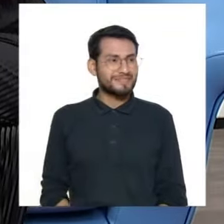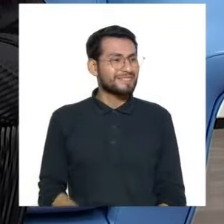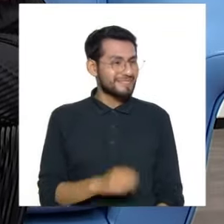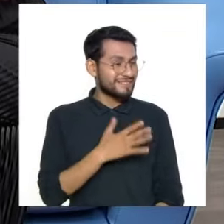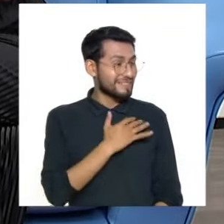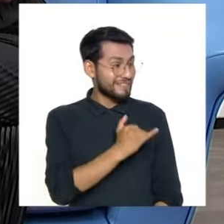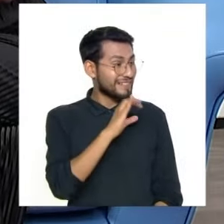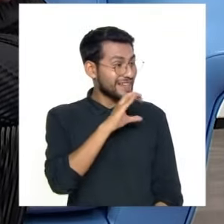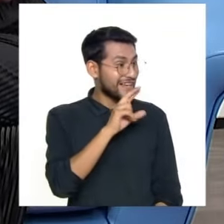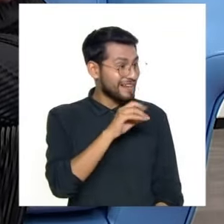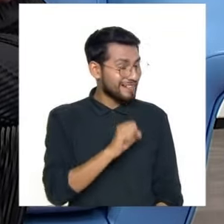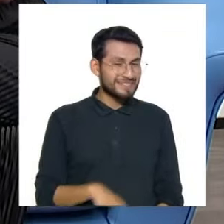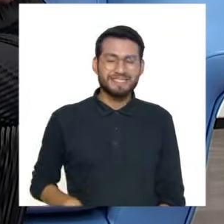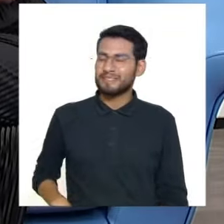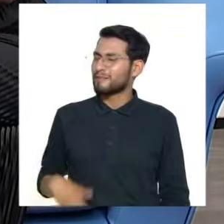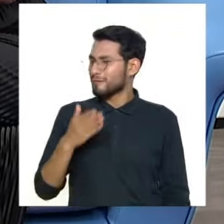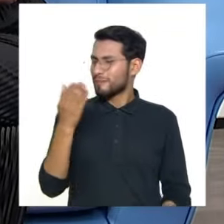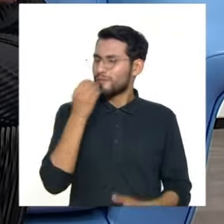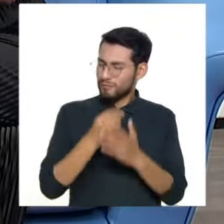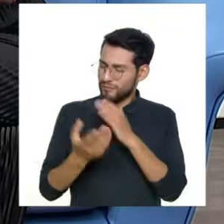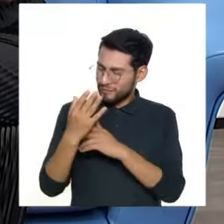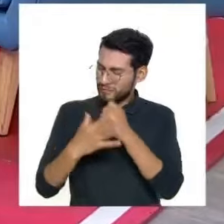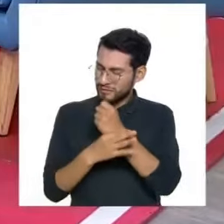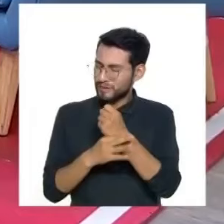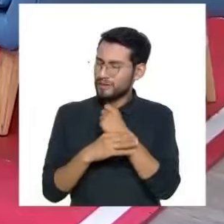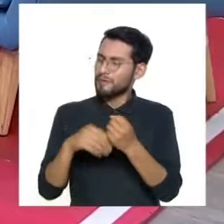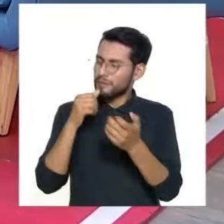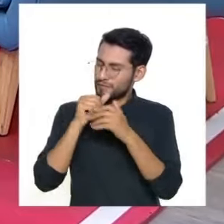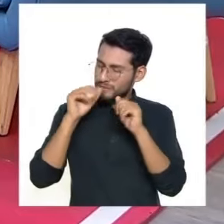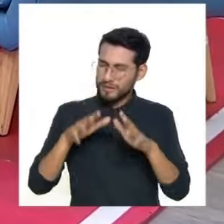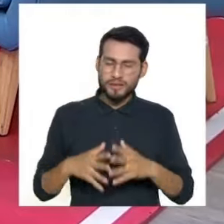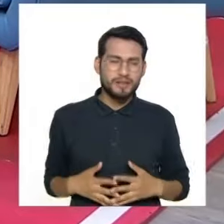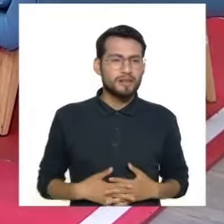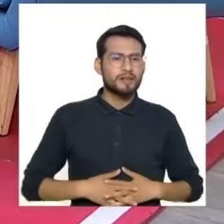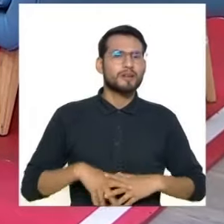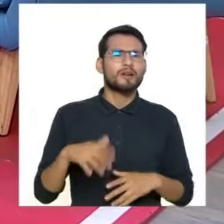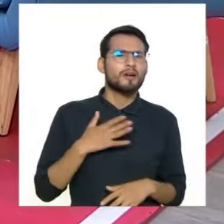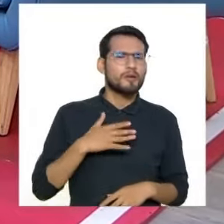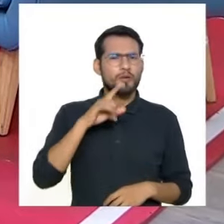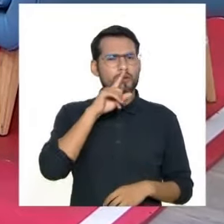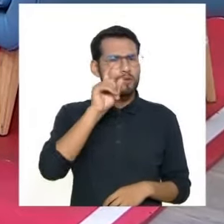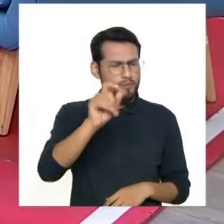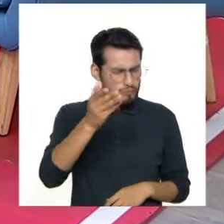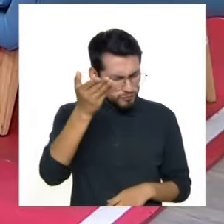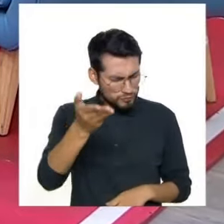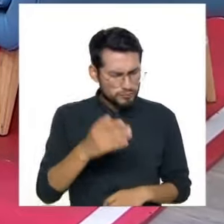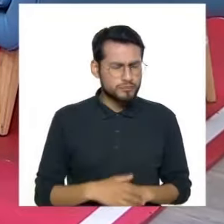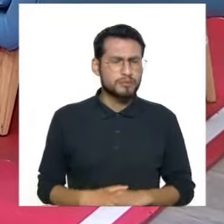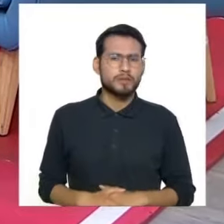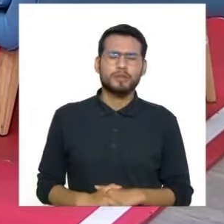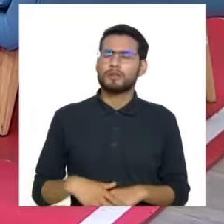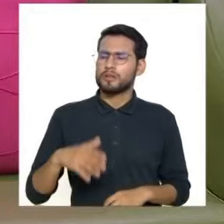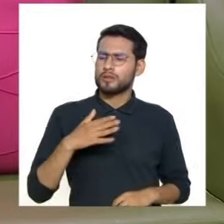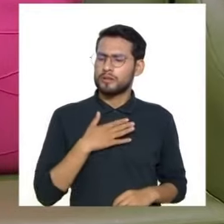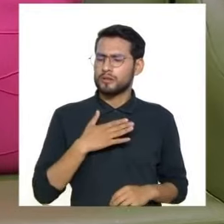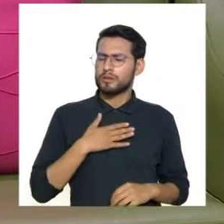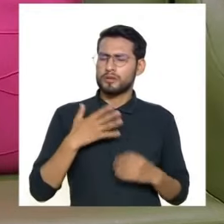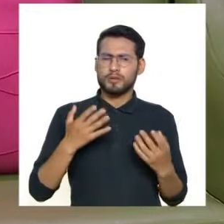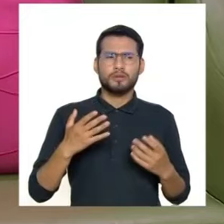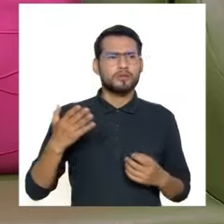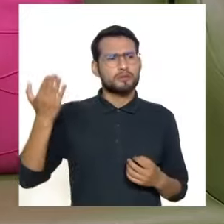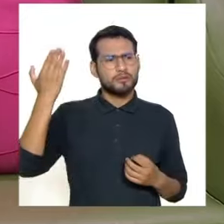tocayo Buenos días doctor bendiciones para todos Ed doctor La pregunta es la siguiente y yo si me asumido